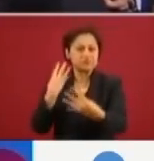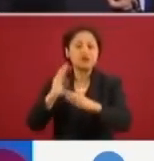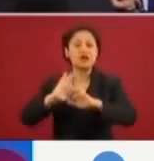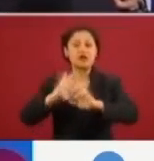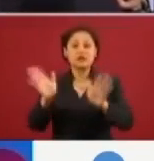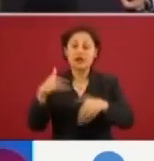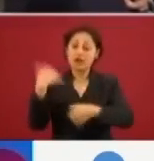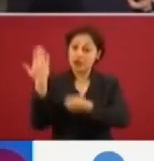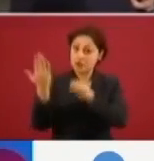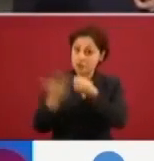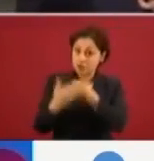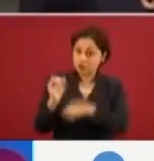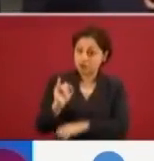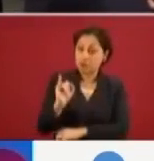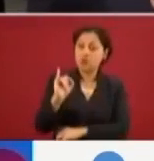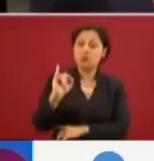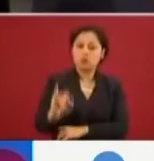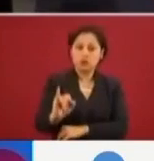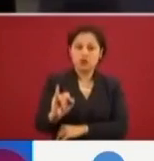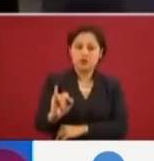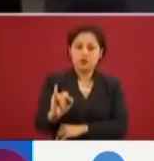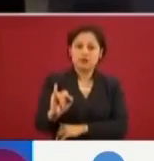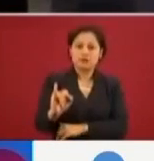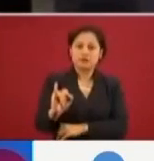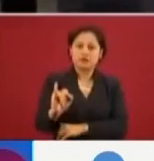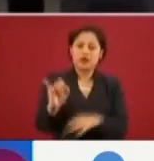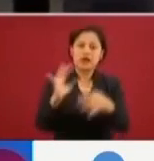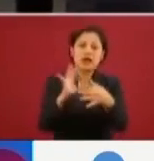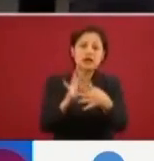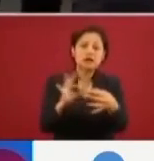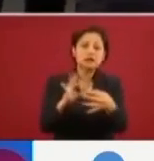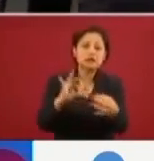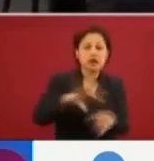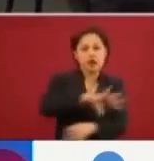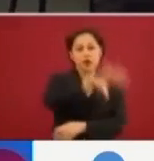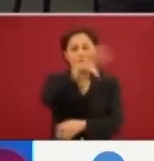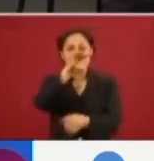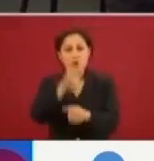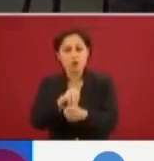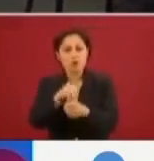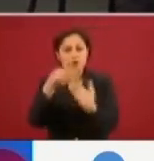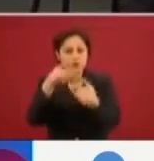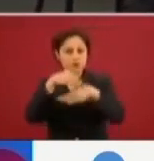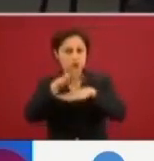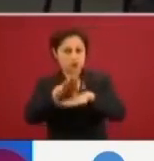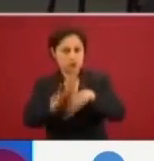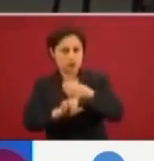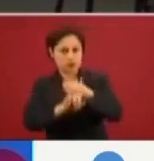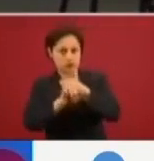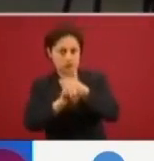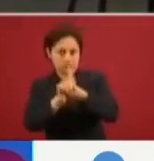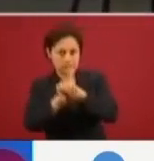atender a pacientes con padecimientos o circunstancias de embarazo, partos, cesáreas,